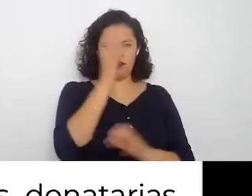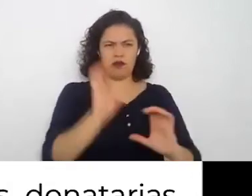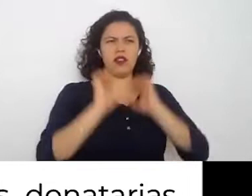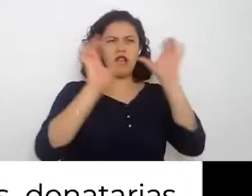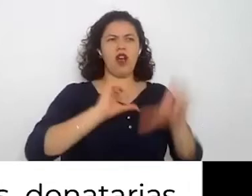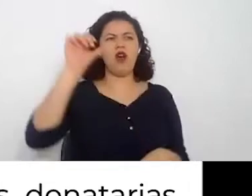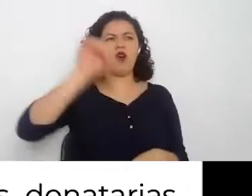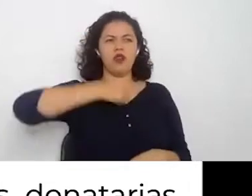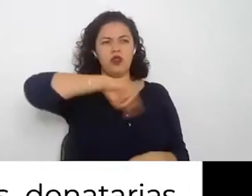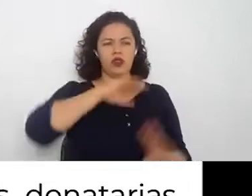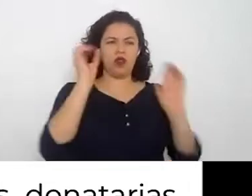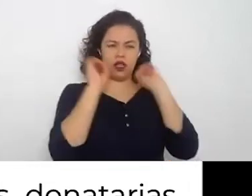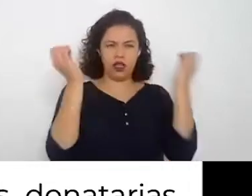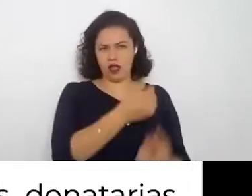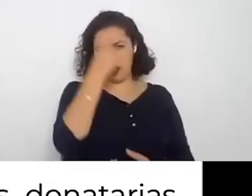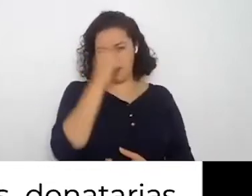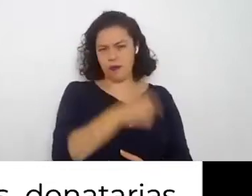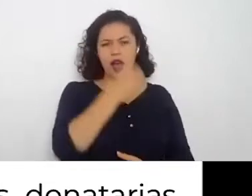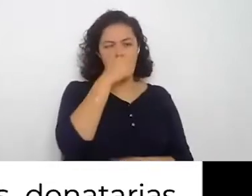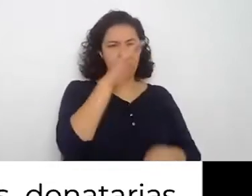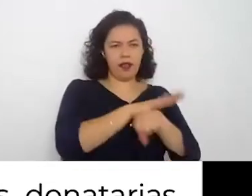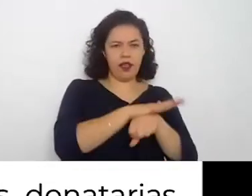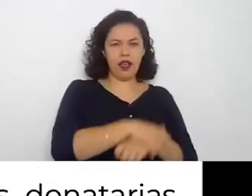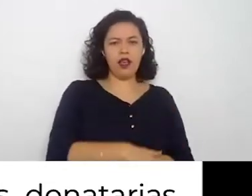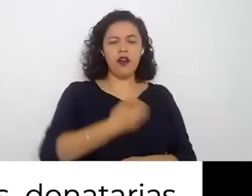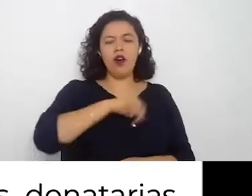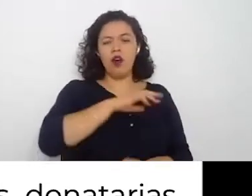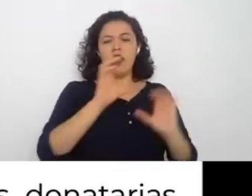las organizaciones desde la parte administrativa. ¿Sí?